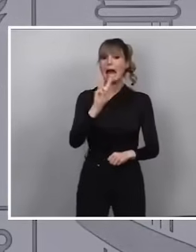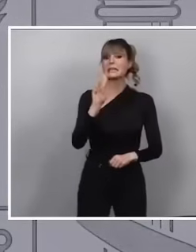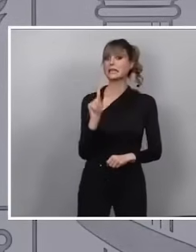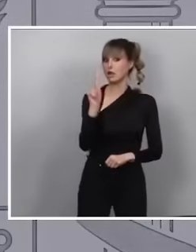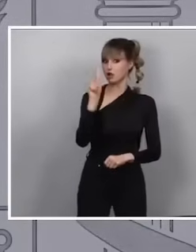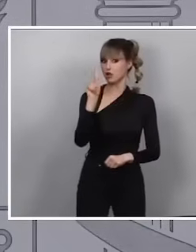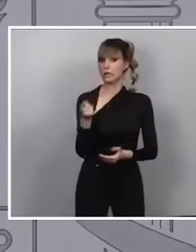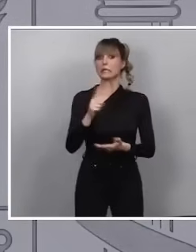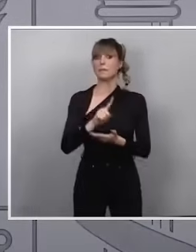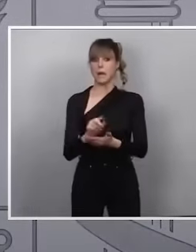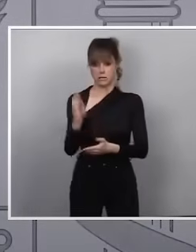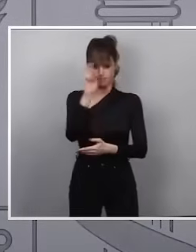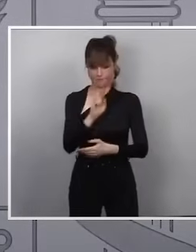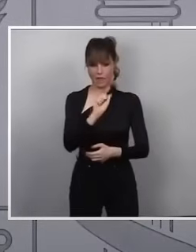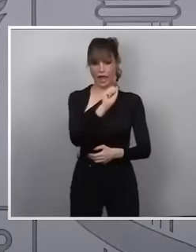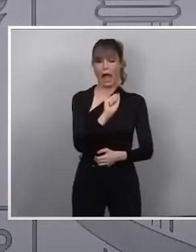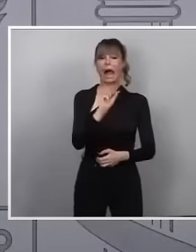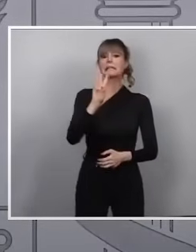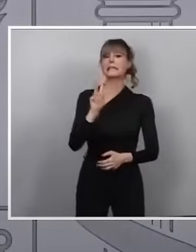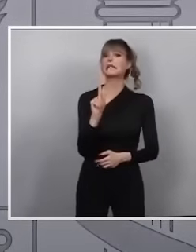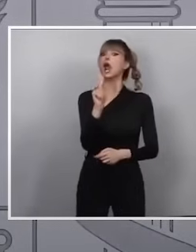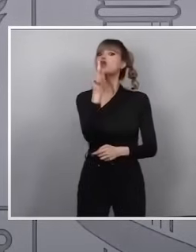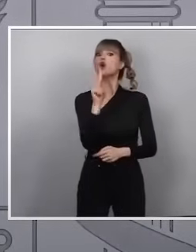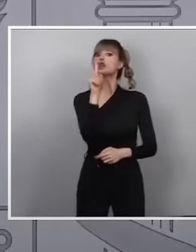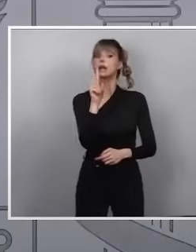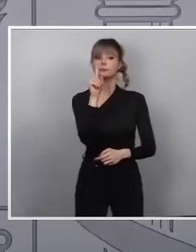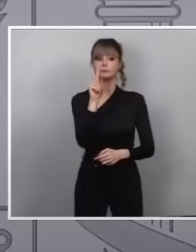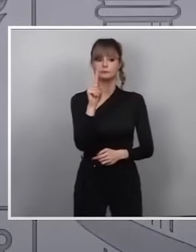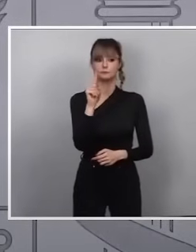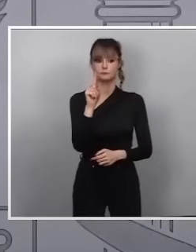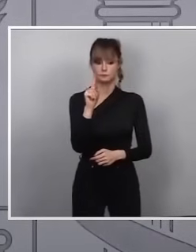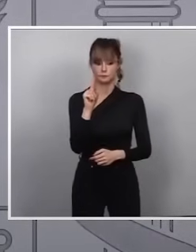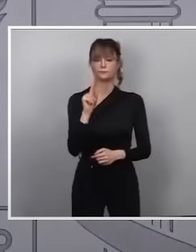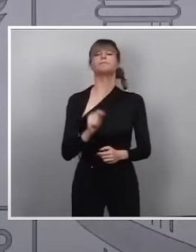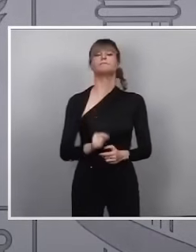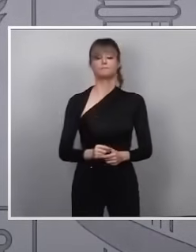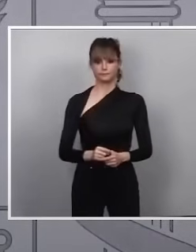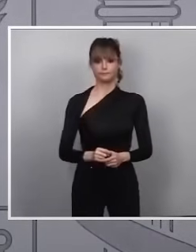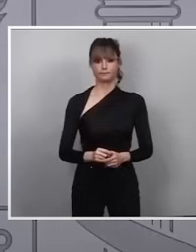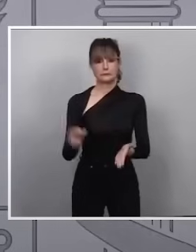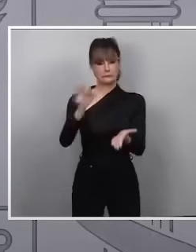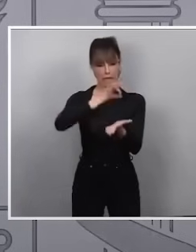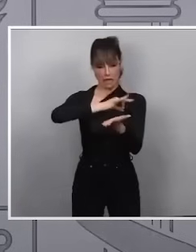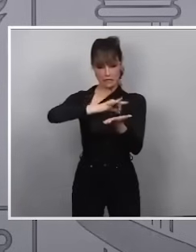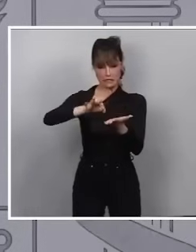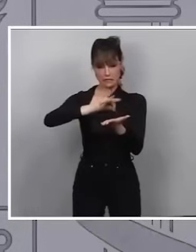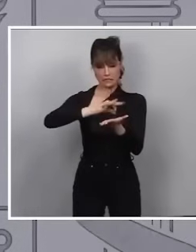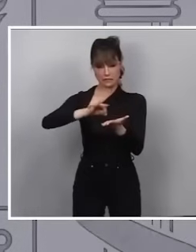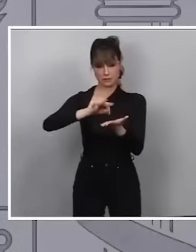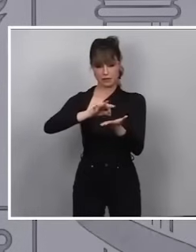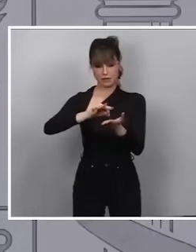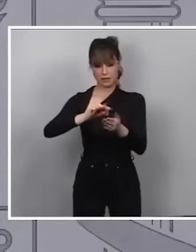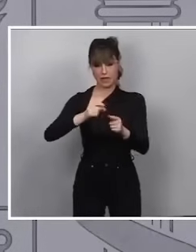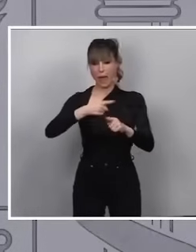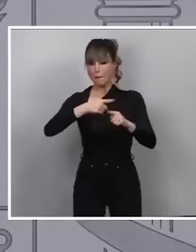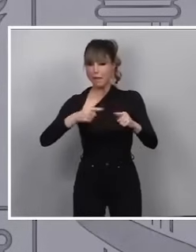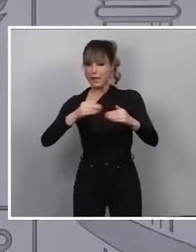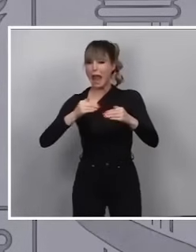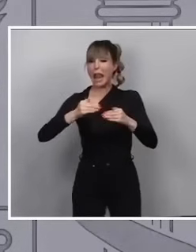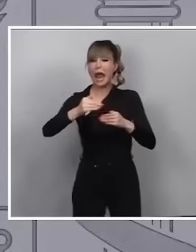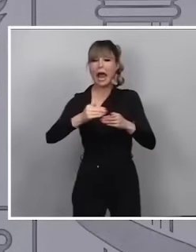Norte insisto de la A3 Norte y reactiv el servicio de media y larga